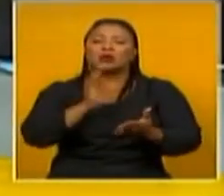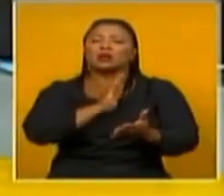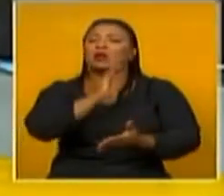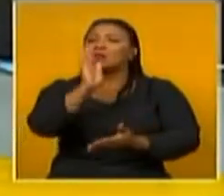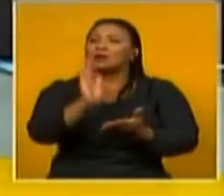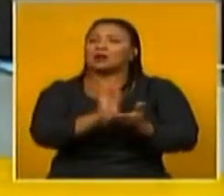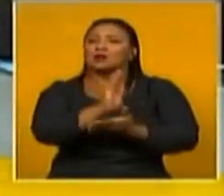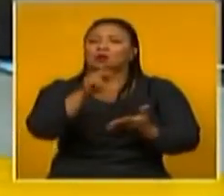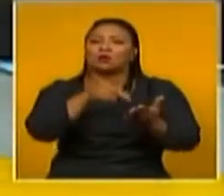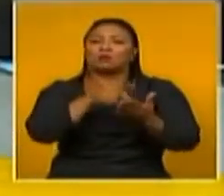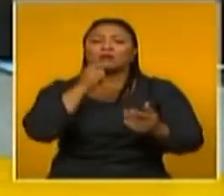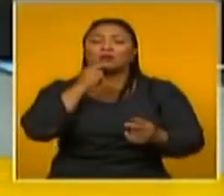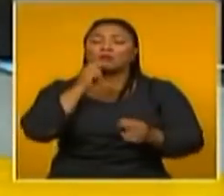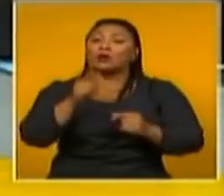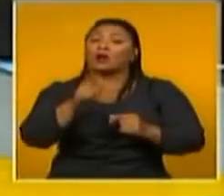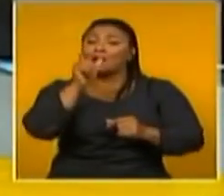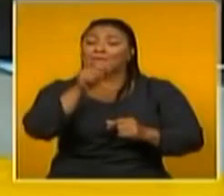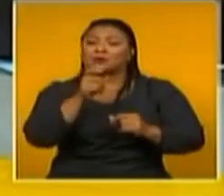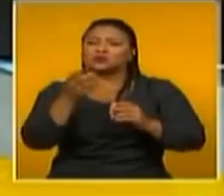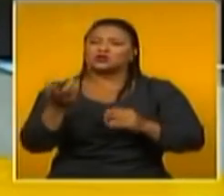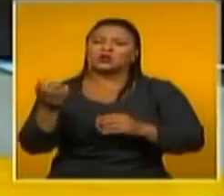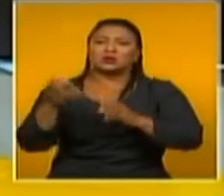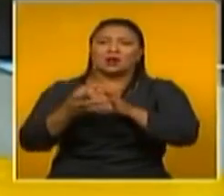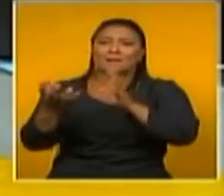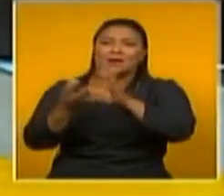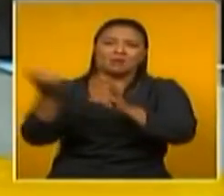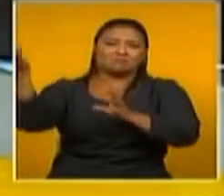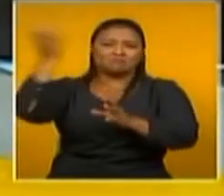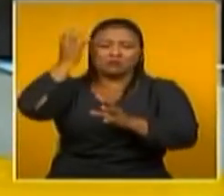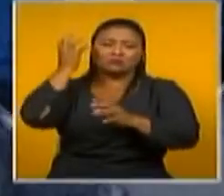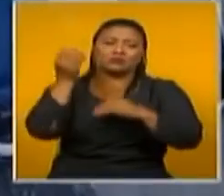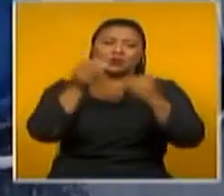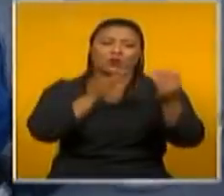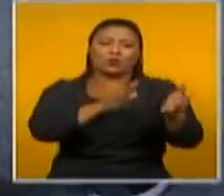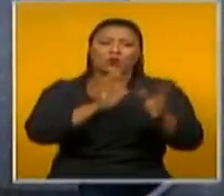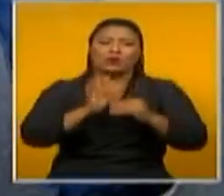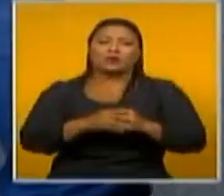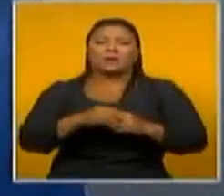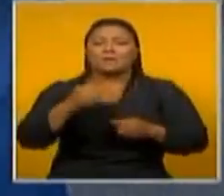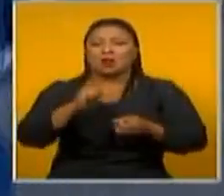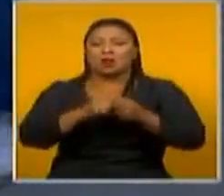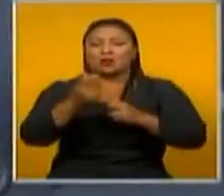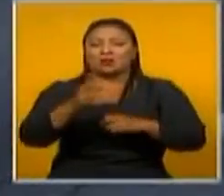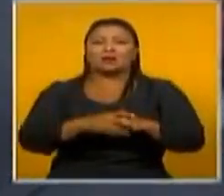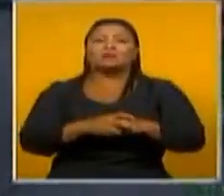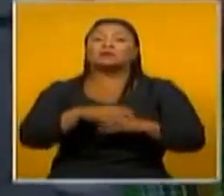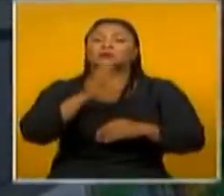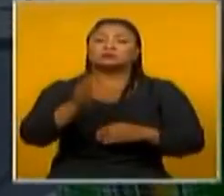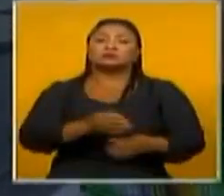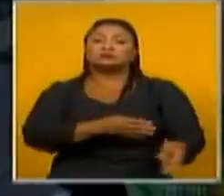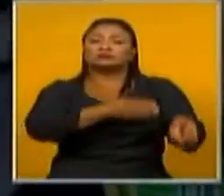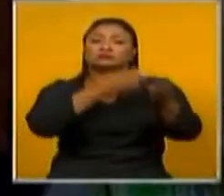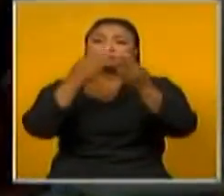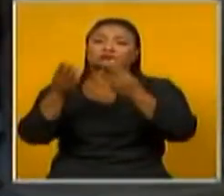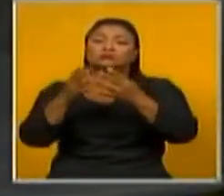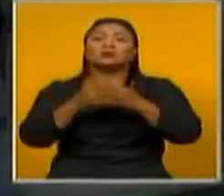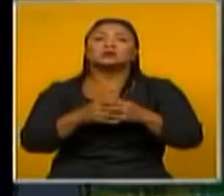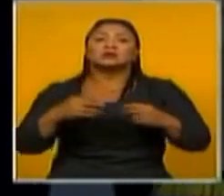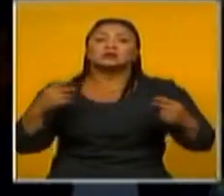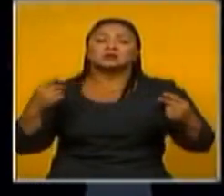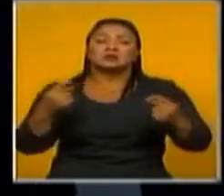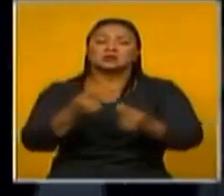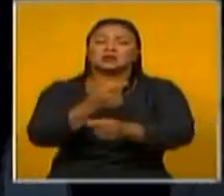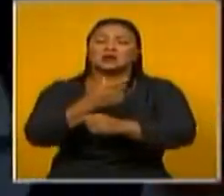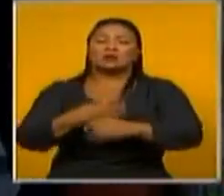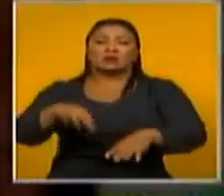le partieron la cabeza con una roca en una pelea. Los llevaron a la unidad de flagrancia tras un rápido operativo